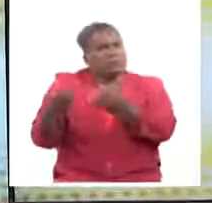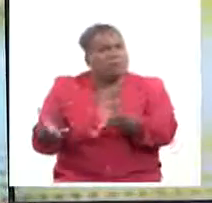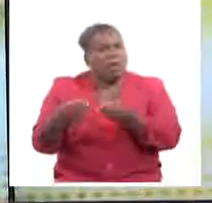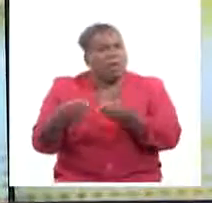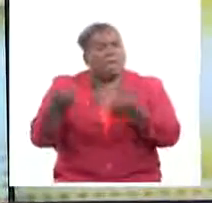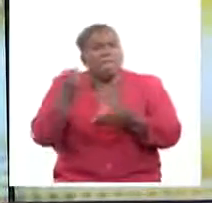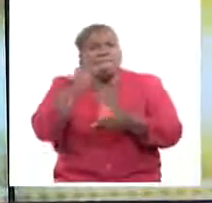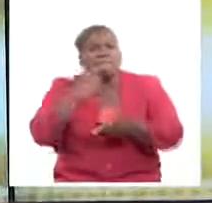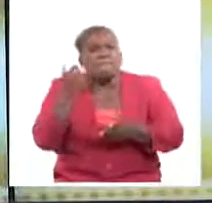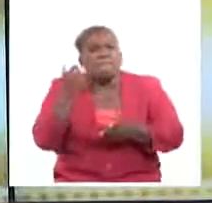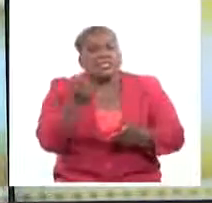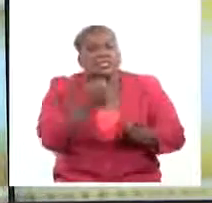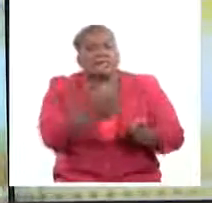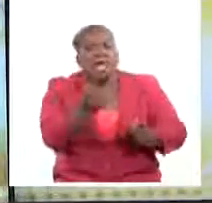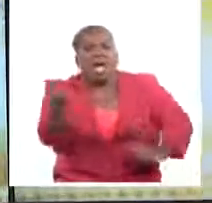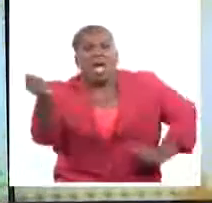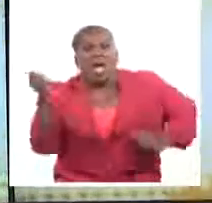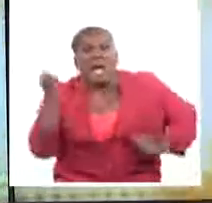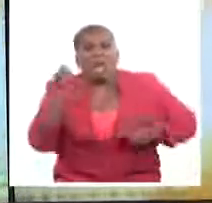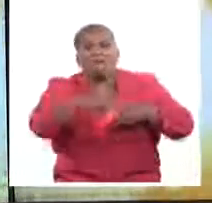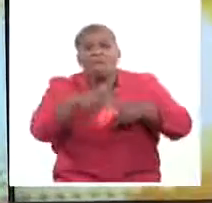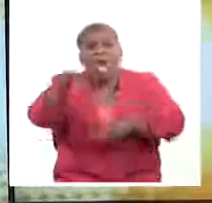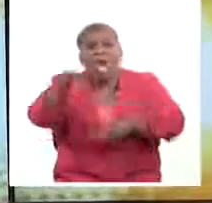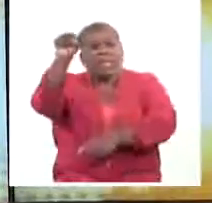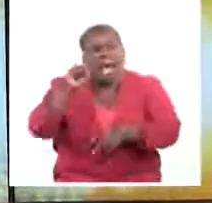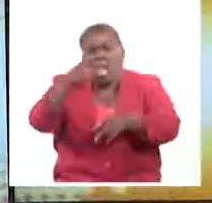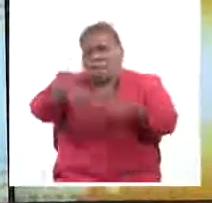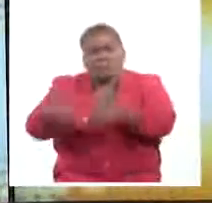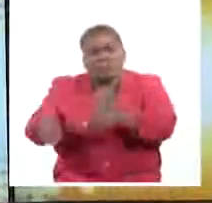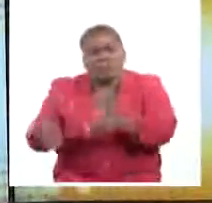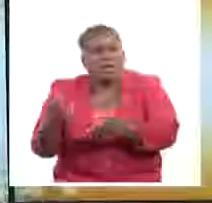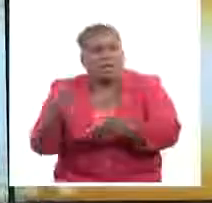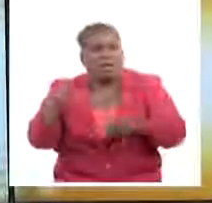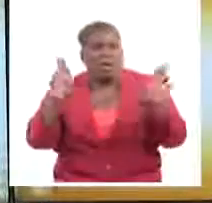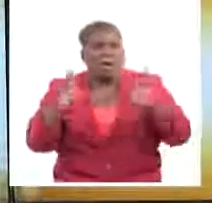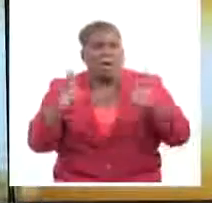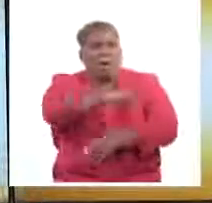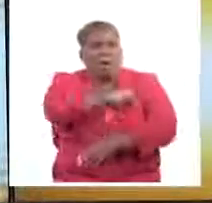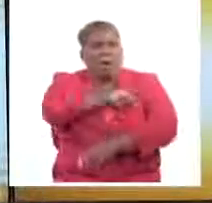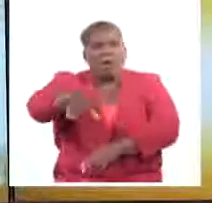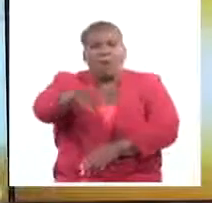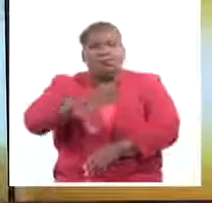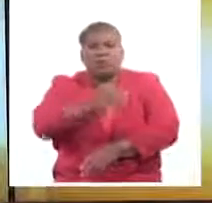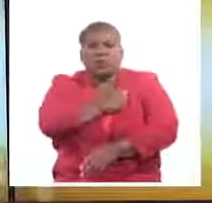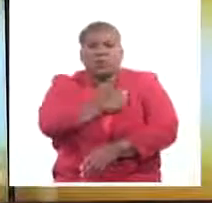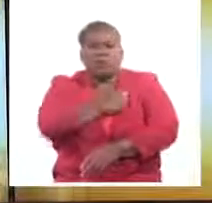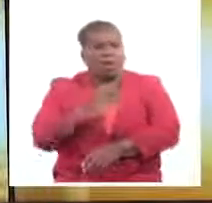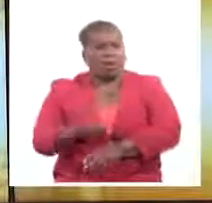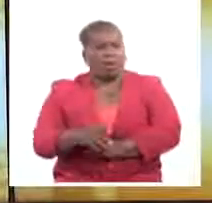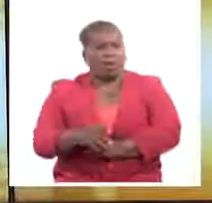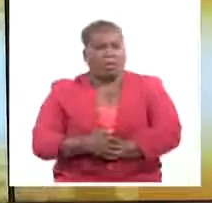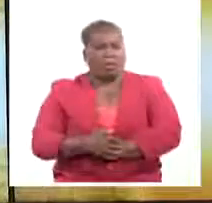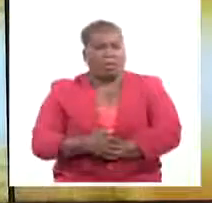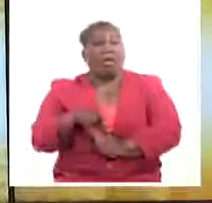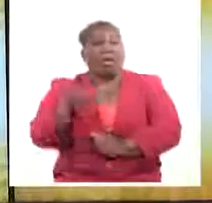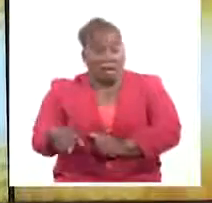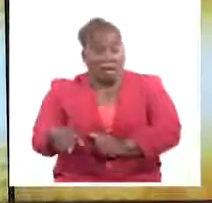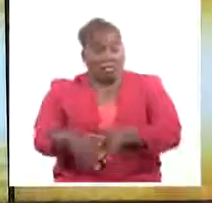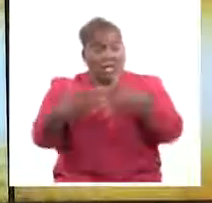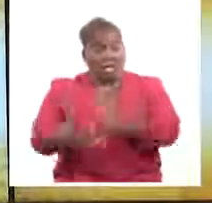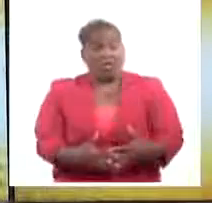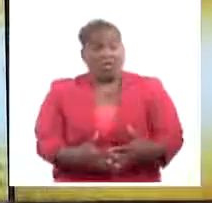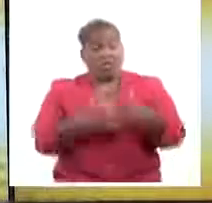más armamento pesado a Kiev, contraviniendo los deseos de la mayoría de su población. Por su parte, Gustavo Petro informó que Washington